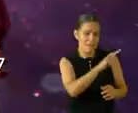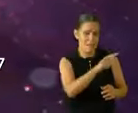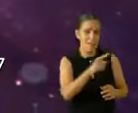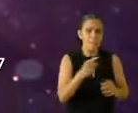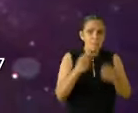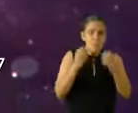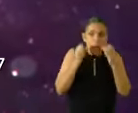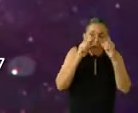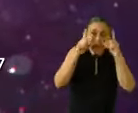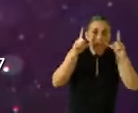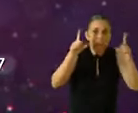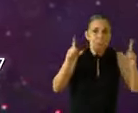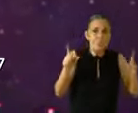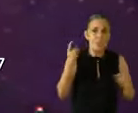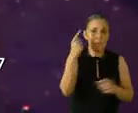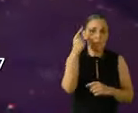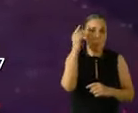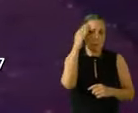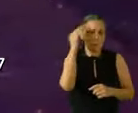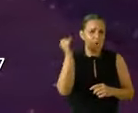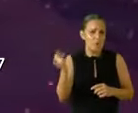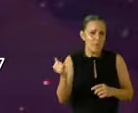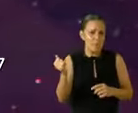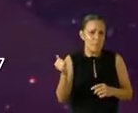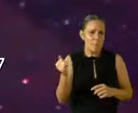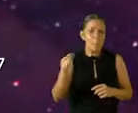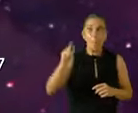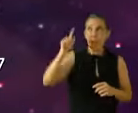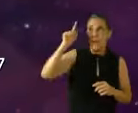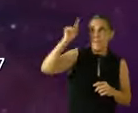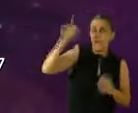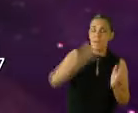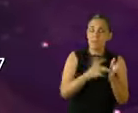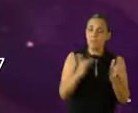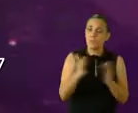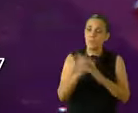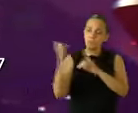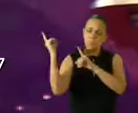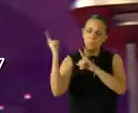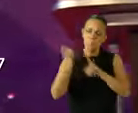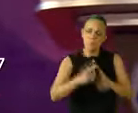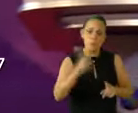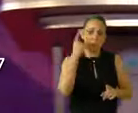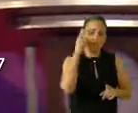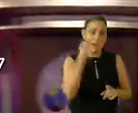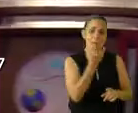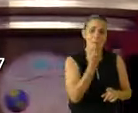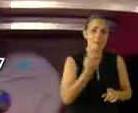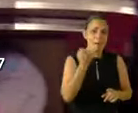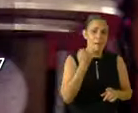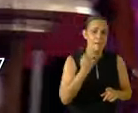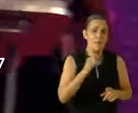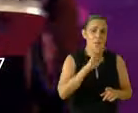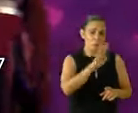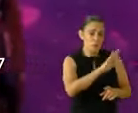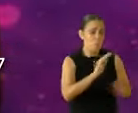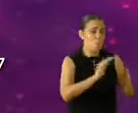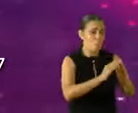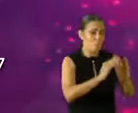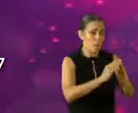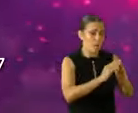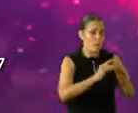recibieron, mas a todos los que le hemos recibido, el Señor le ha dado la potestad de ser